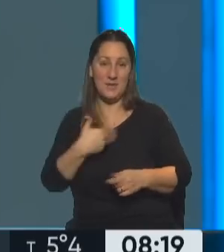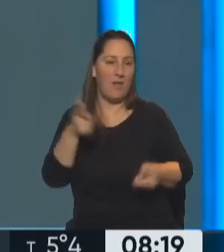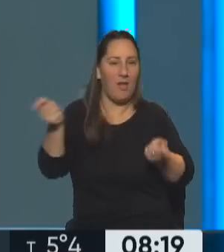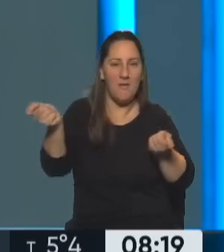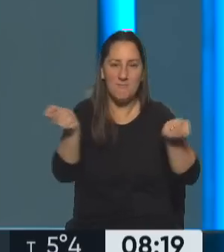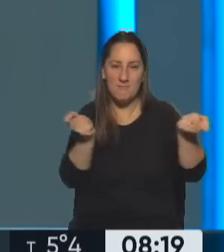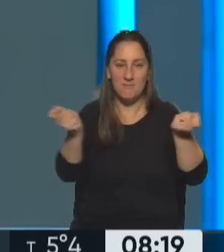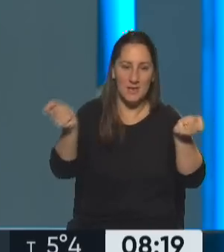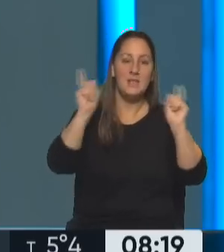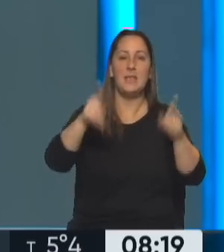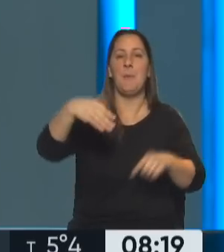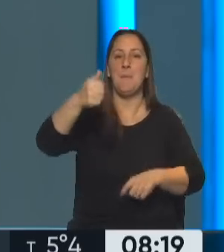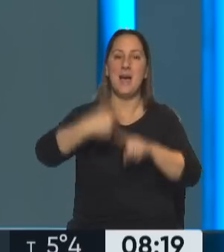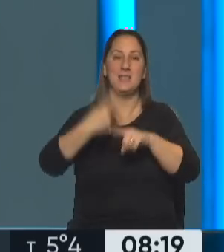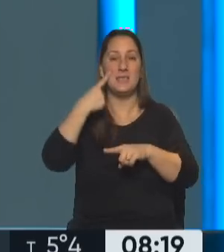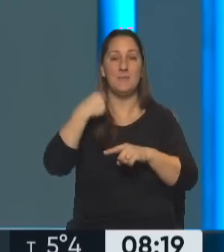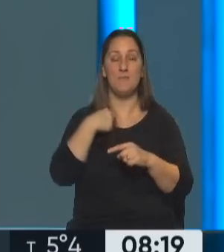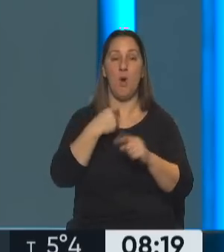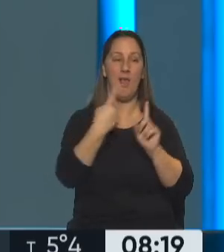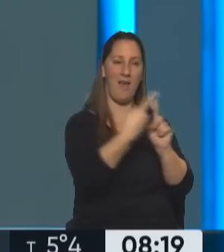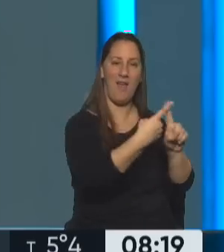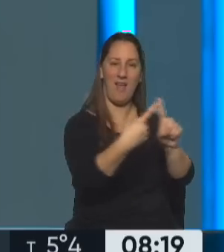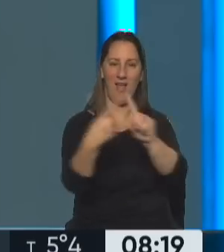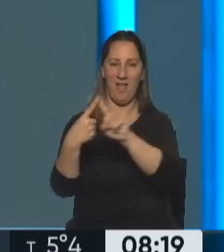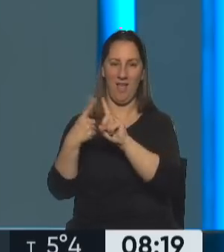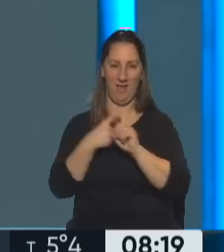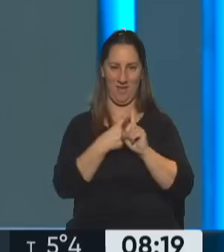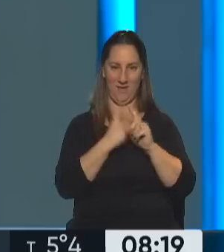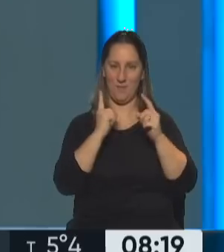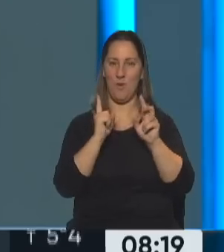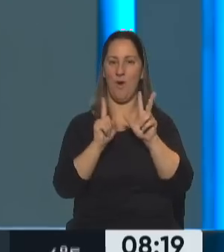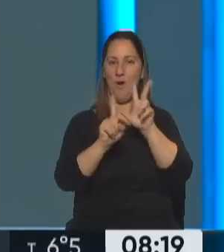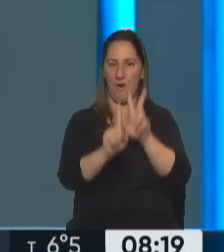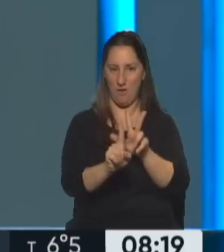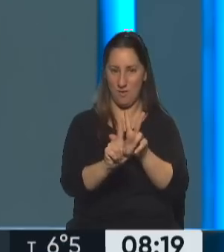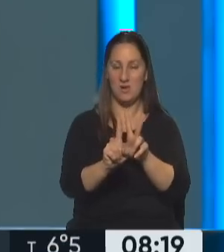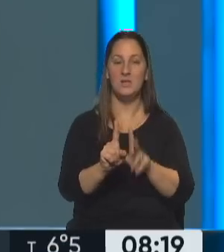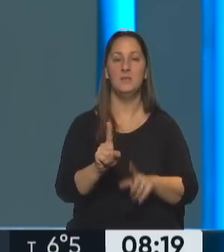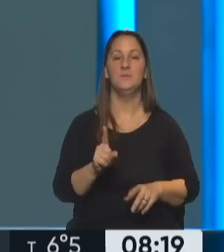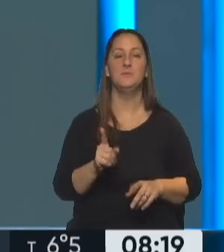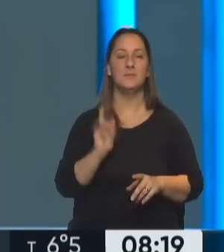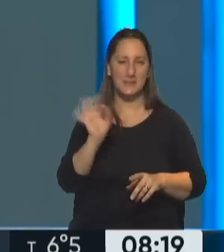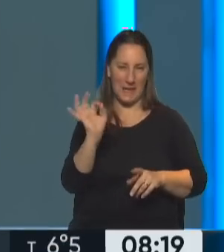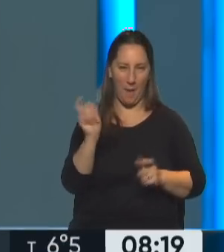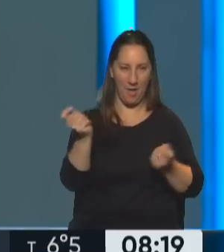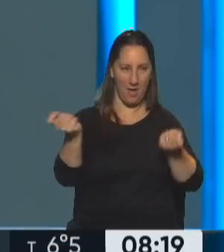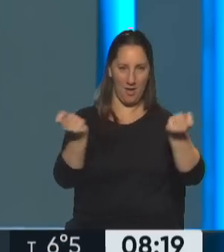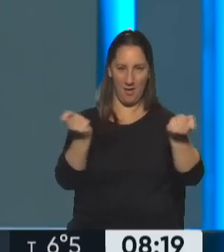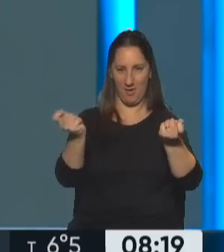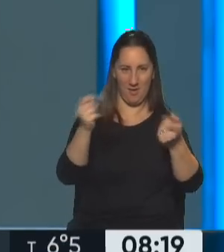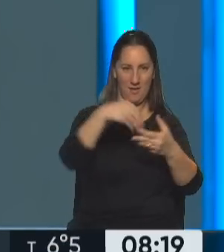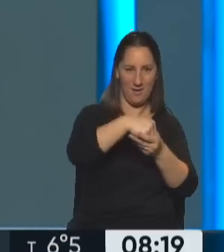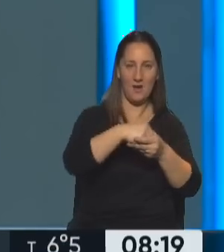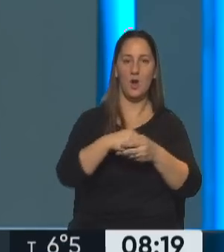y también con Máximo Kirchner, a raíz de su relación también en la Cámara de Diputados. Digo, ha sabido manejarse dentro